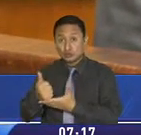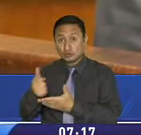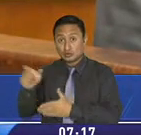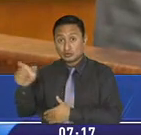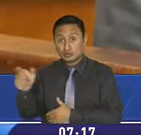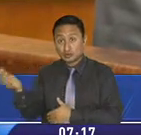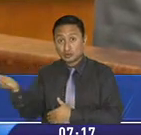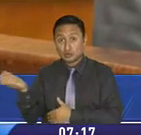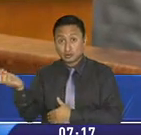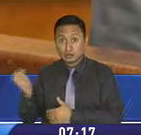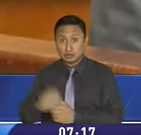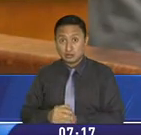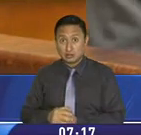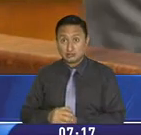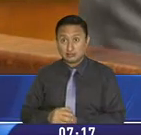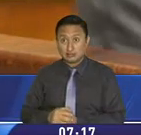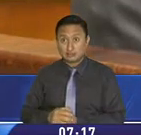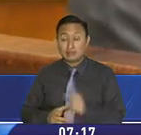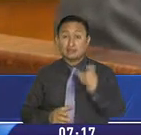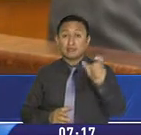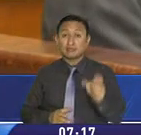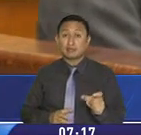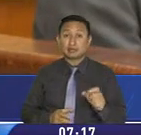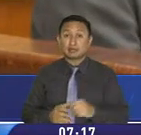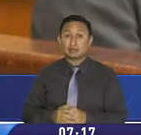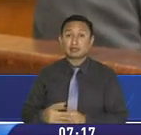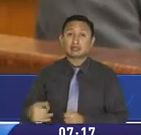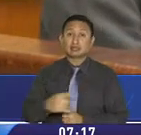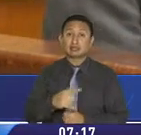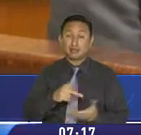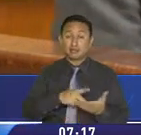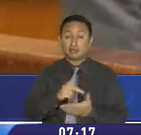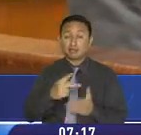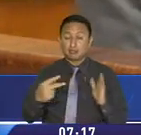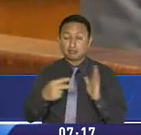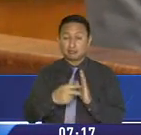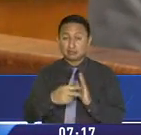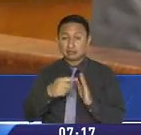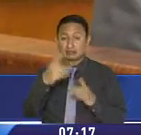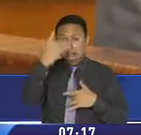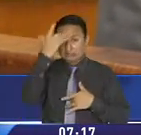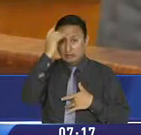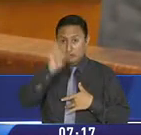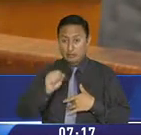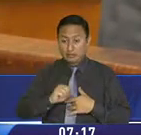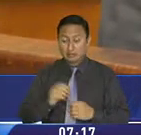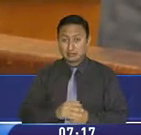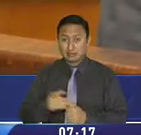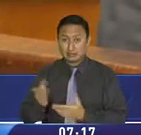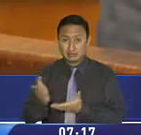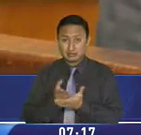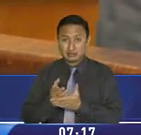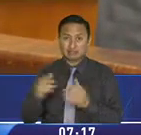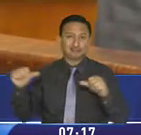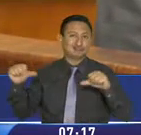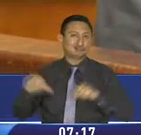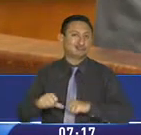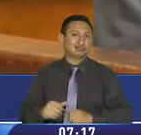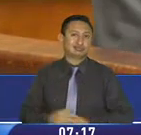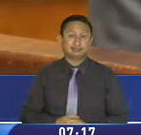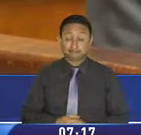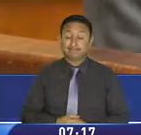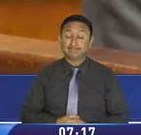jubilados y aquellos asegurados que tienen enfermedades catastróficas.